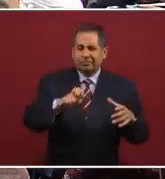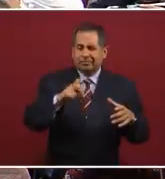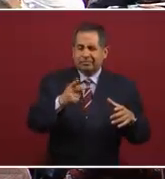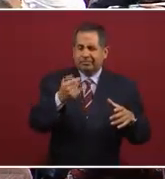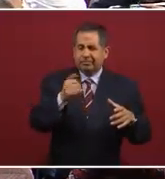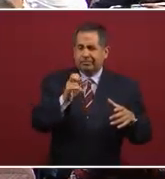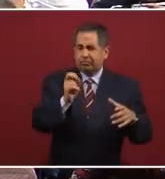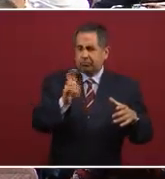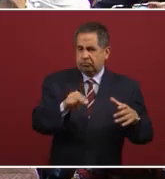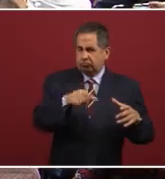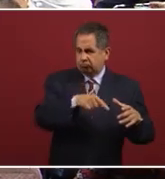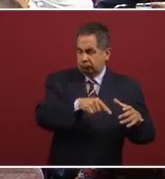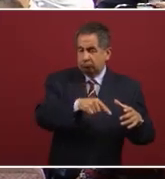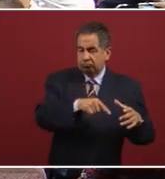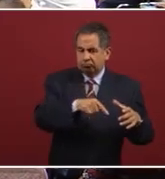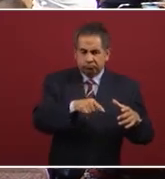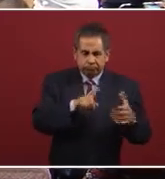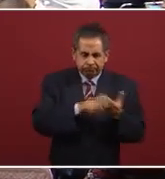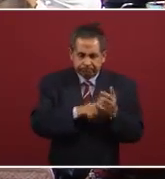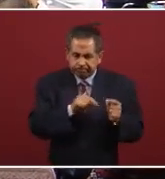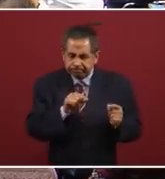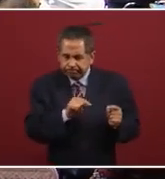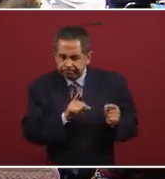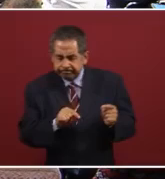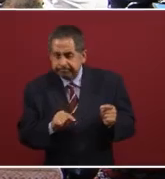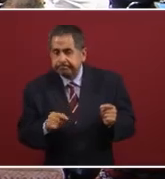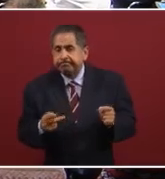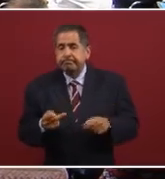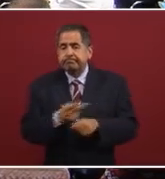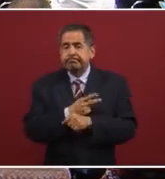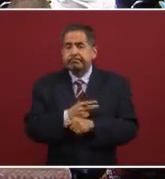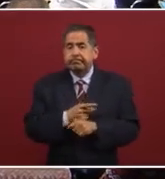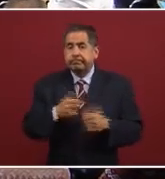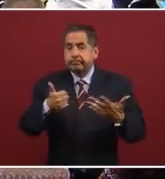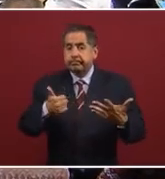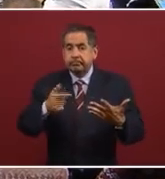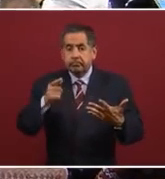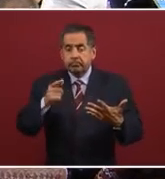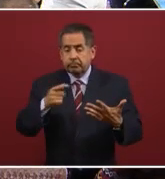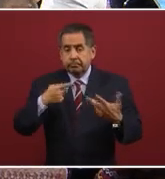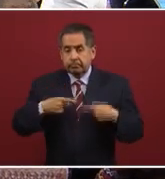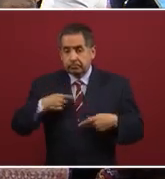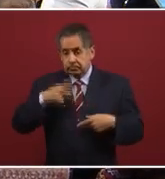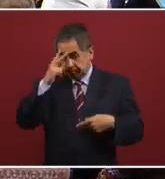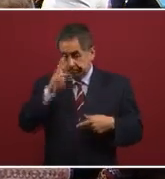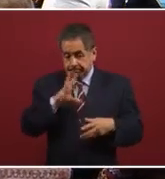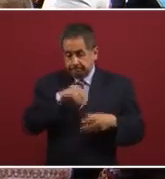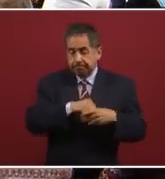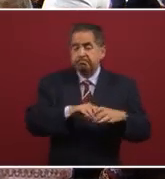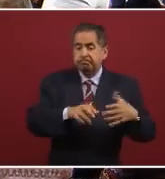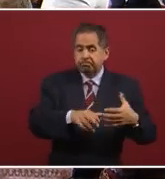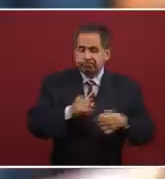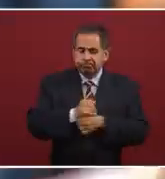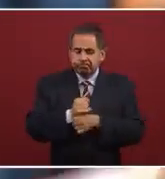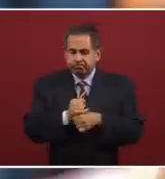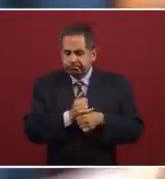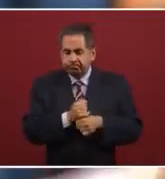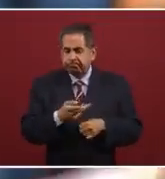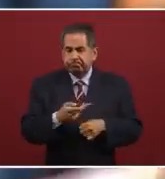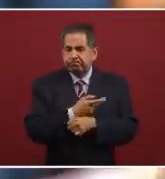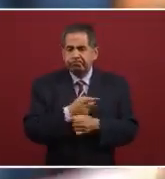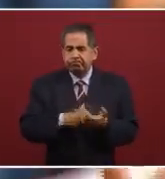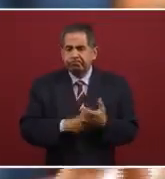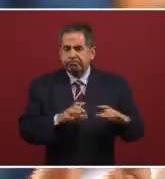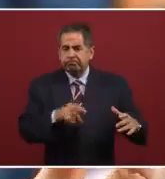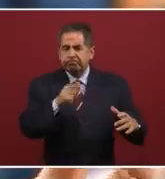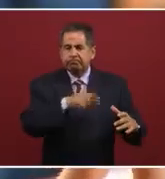hay implicados o hay investigaciones referente a 6 mexicanos, donde lo que impacta es el hecho hecho de